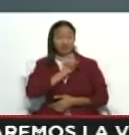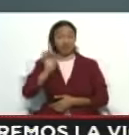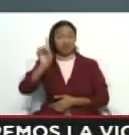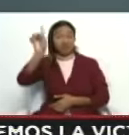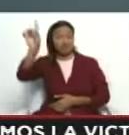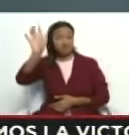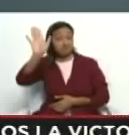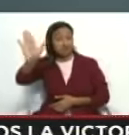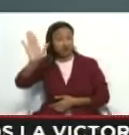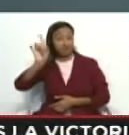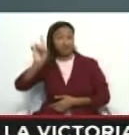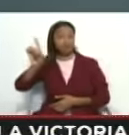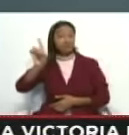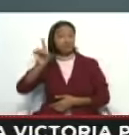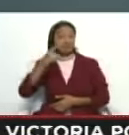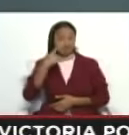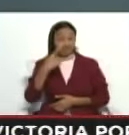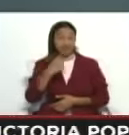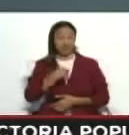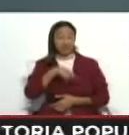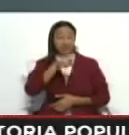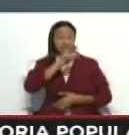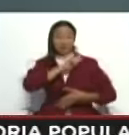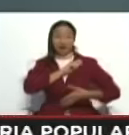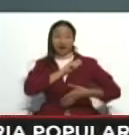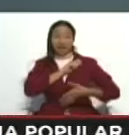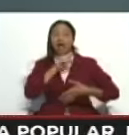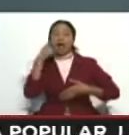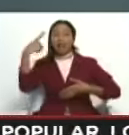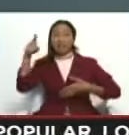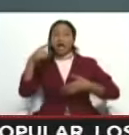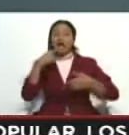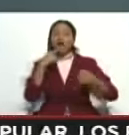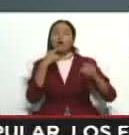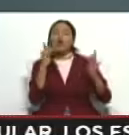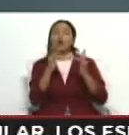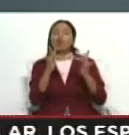Y mira desde dónde él armaba todo su plan, ¿no?